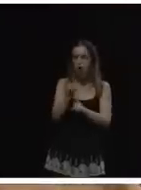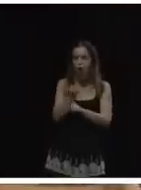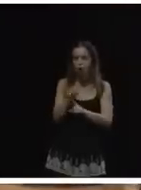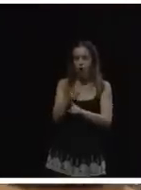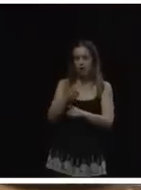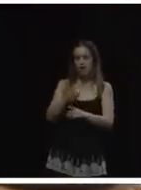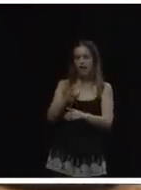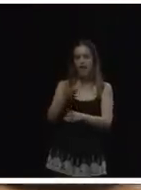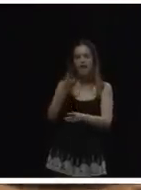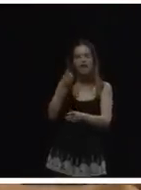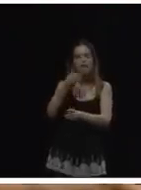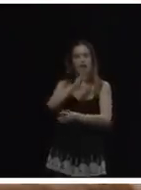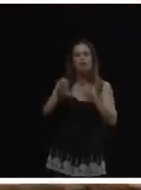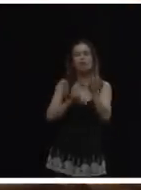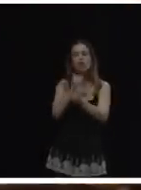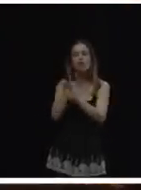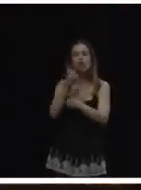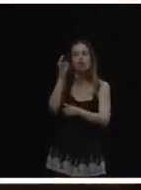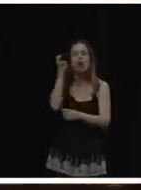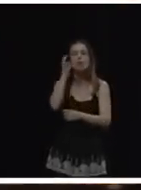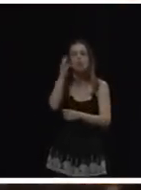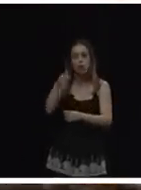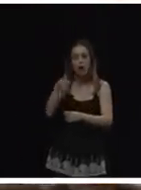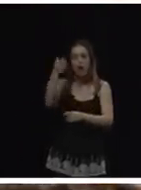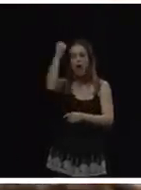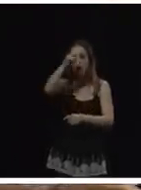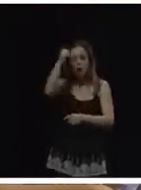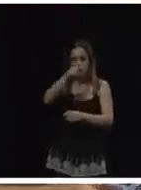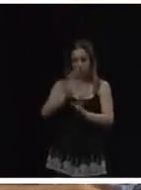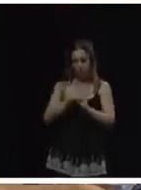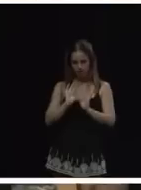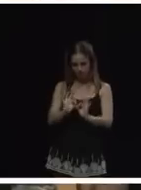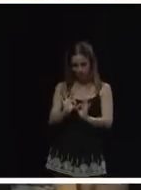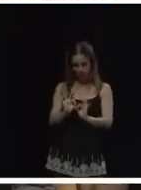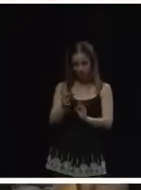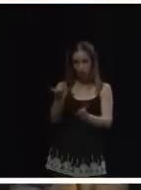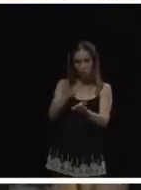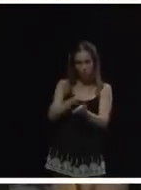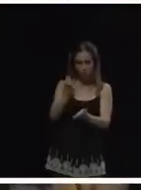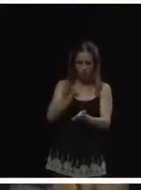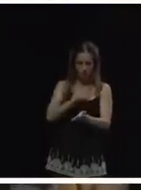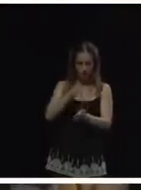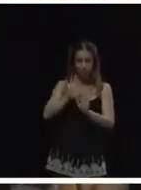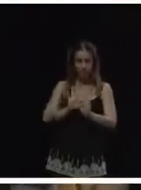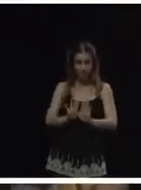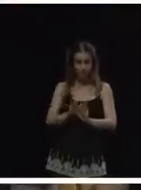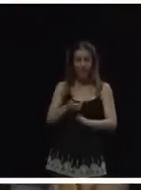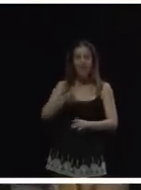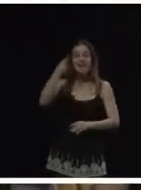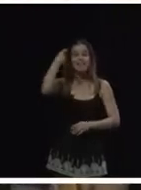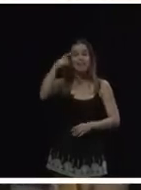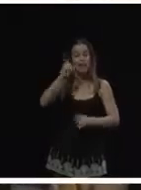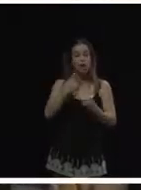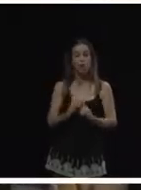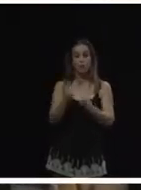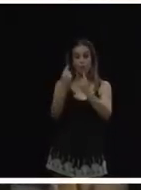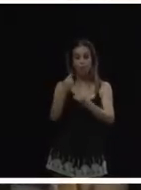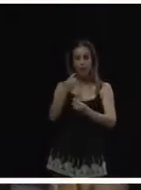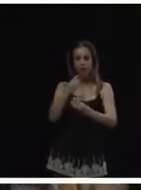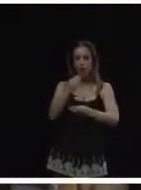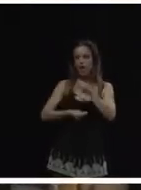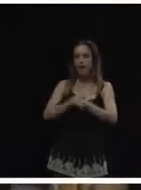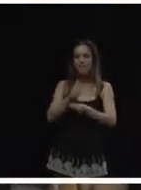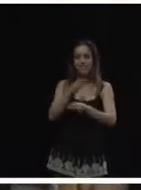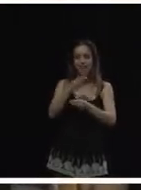¿Sabéis Lo primero que ha hecho el Partido Popular en las